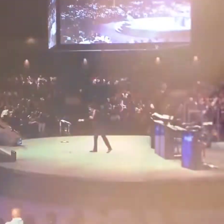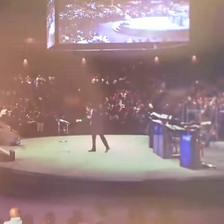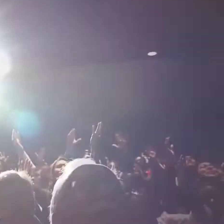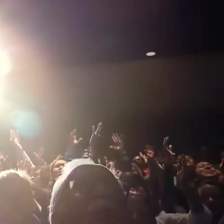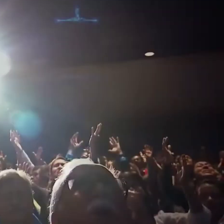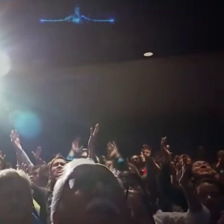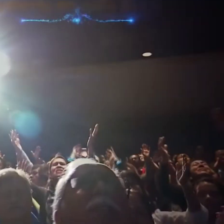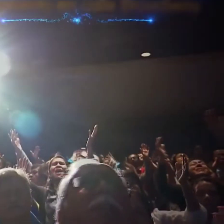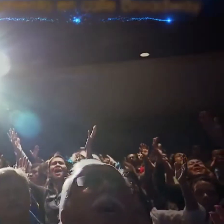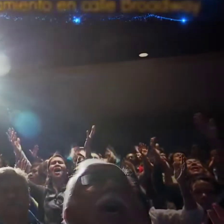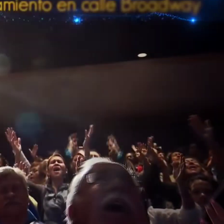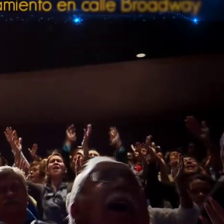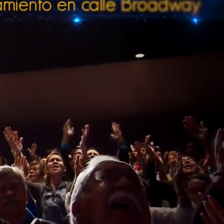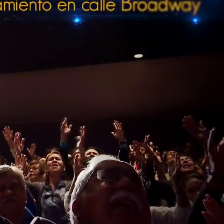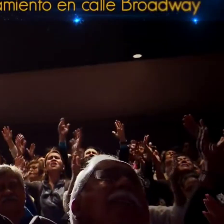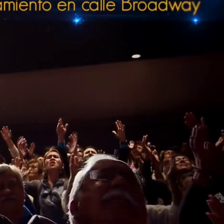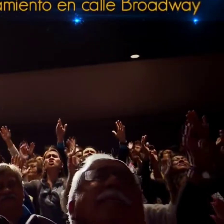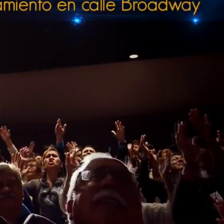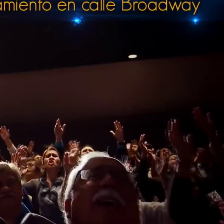El